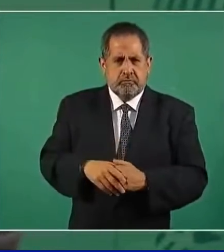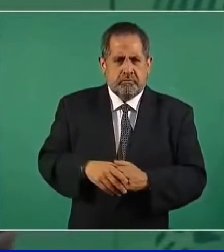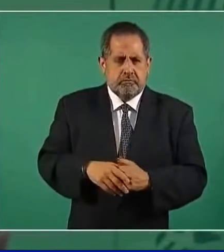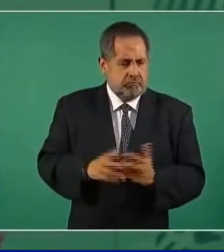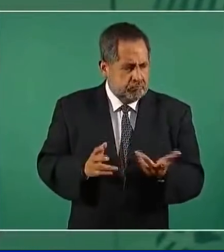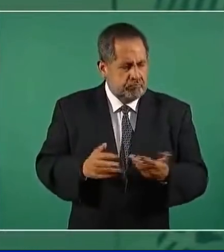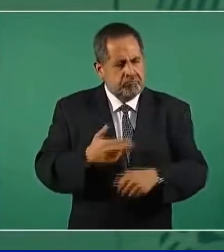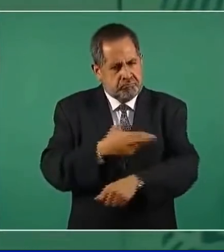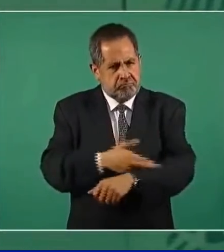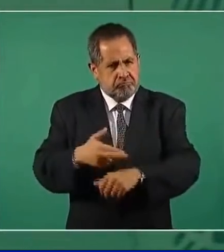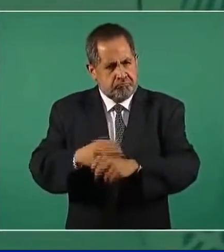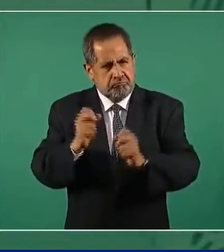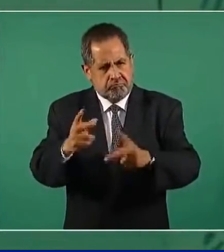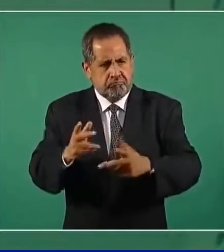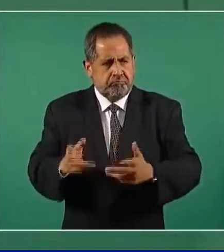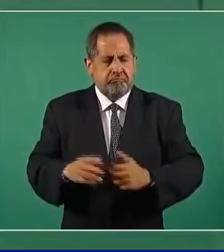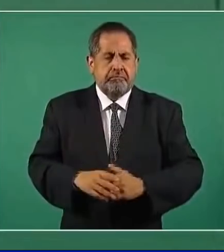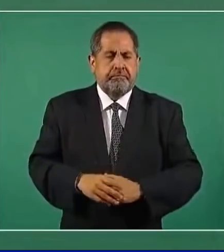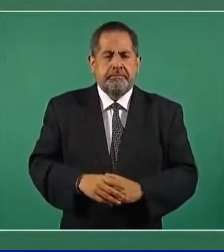haciendo,